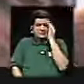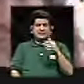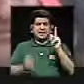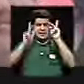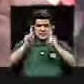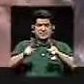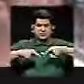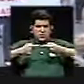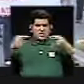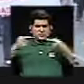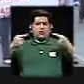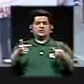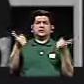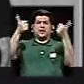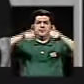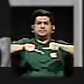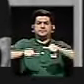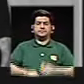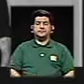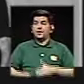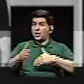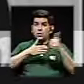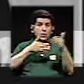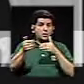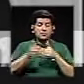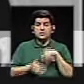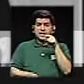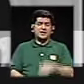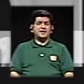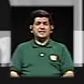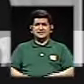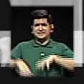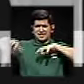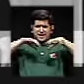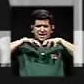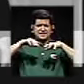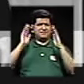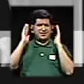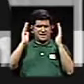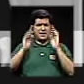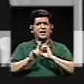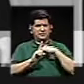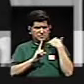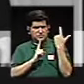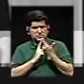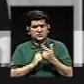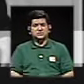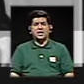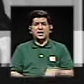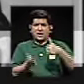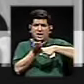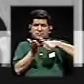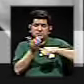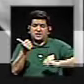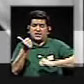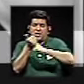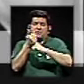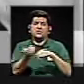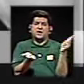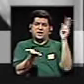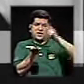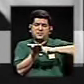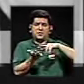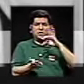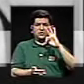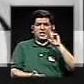quienes se oponían al Tratado a pesar de esa amplia movilización social el resultado del referéndum fue favorable a la aprobación